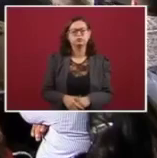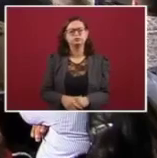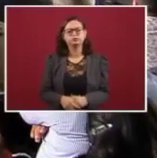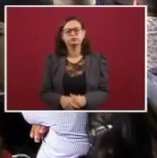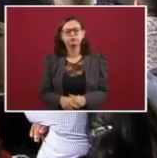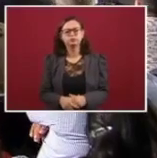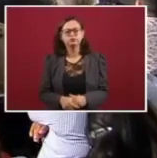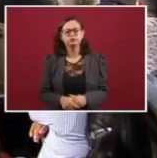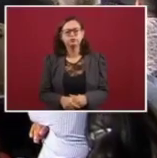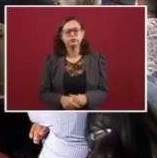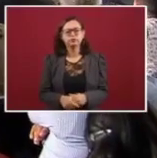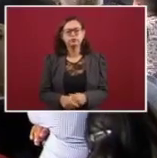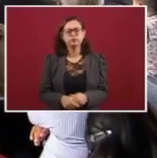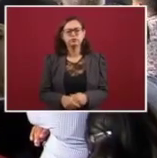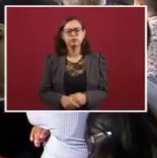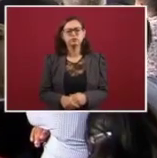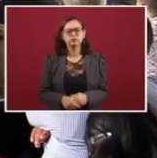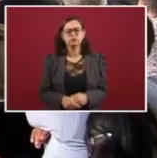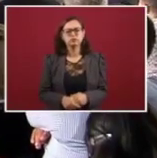Y